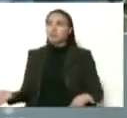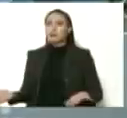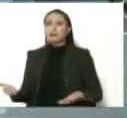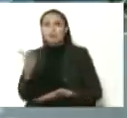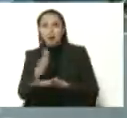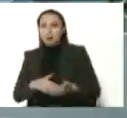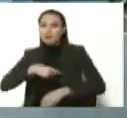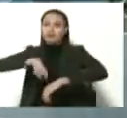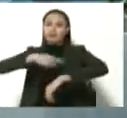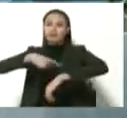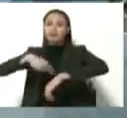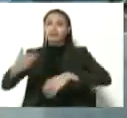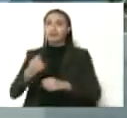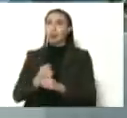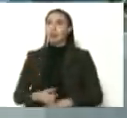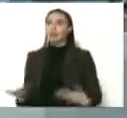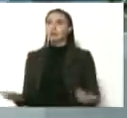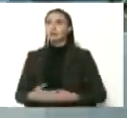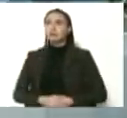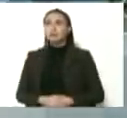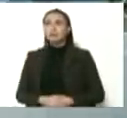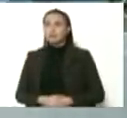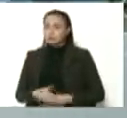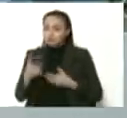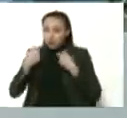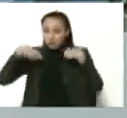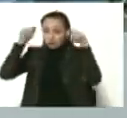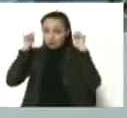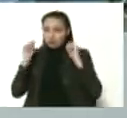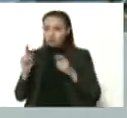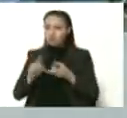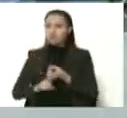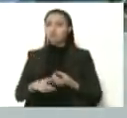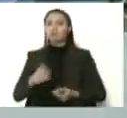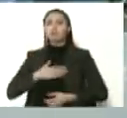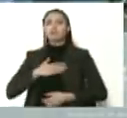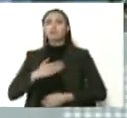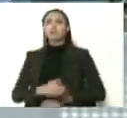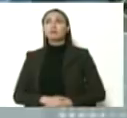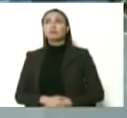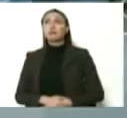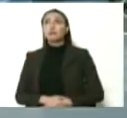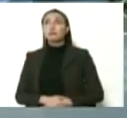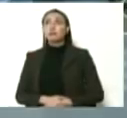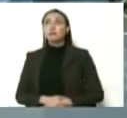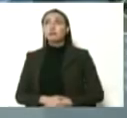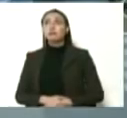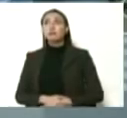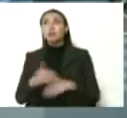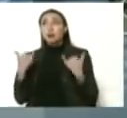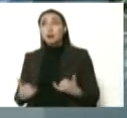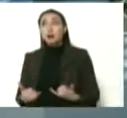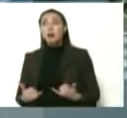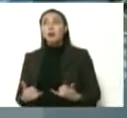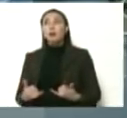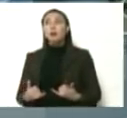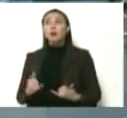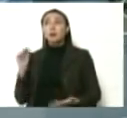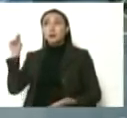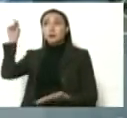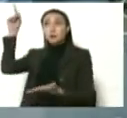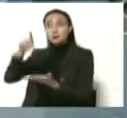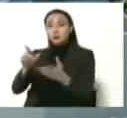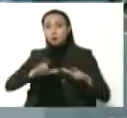hora. Miren, está con su tapaboca. Del Mar Caribe de La Guaira a